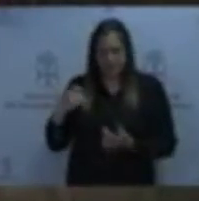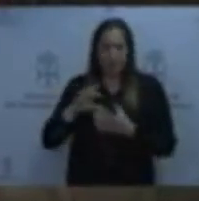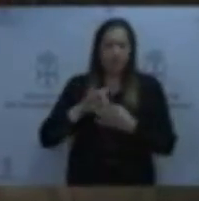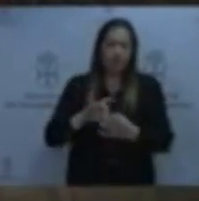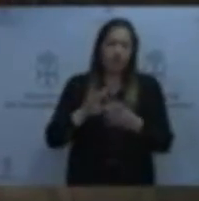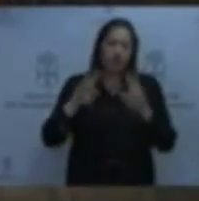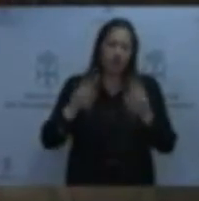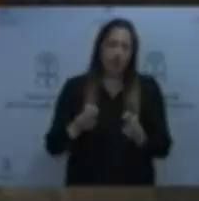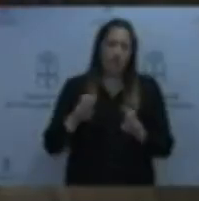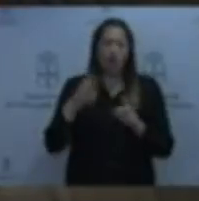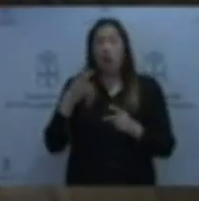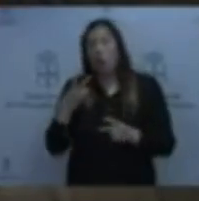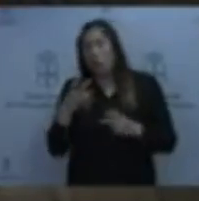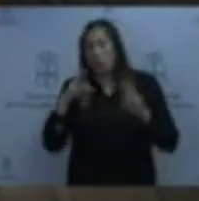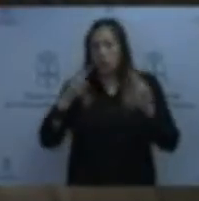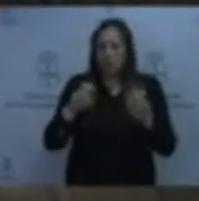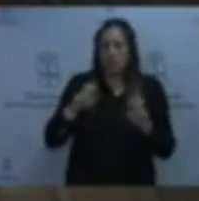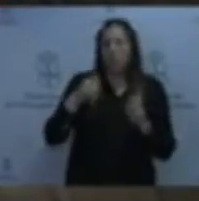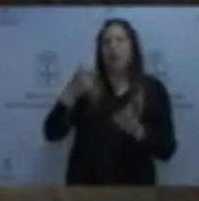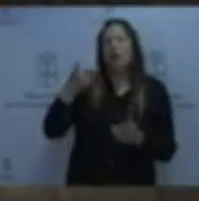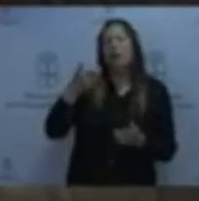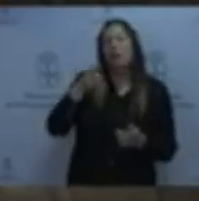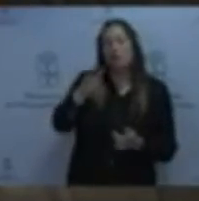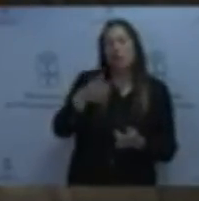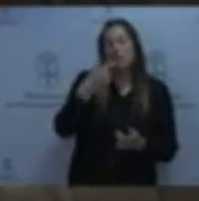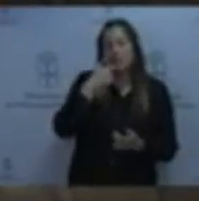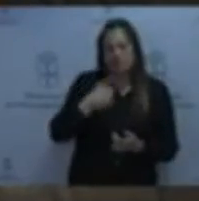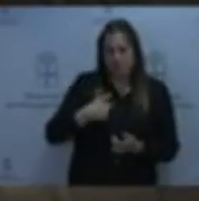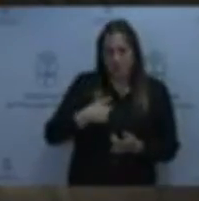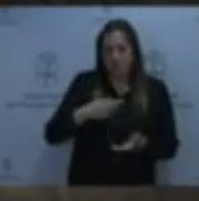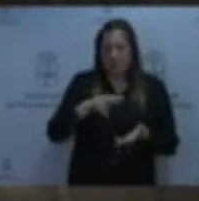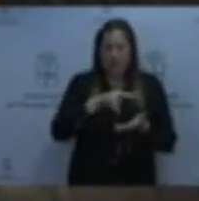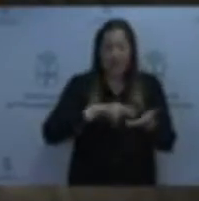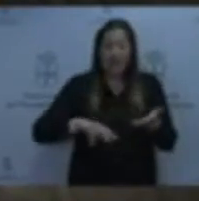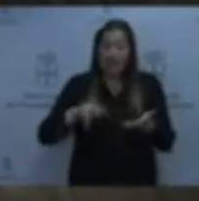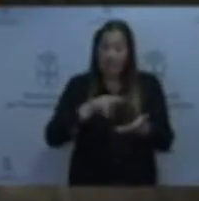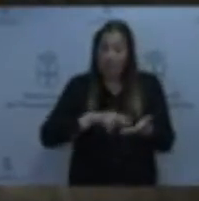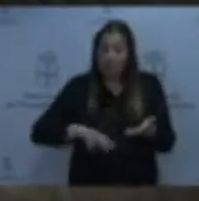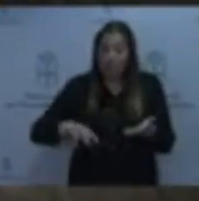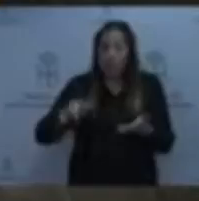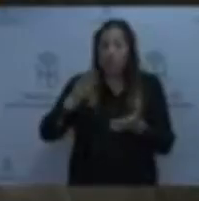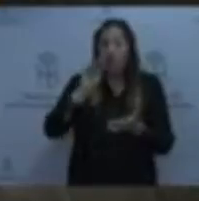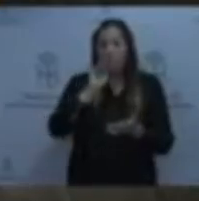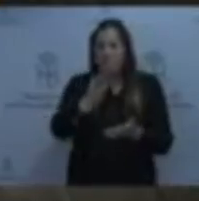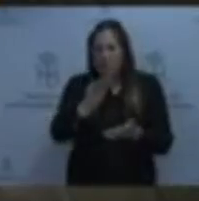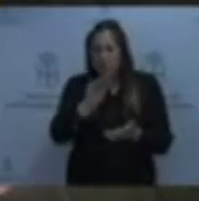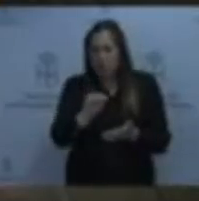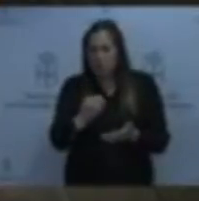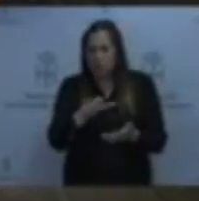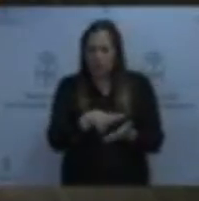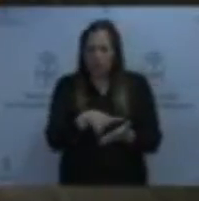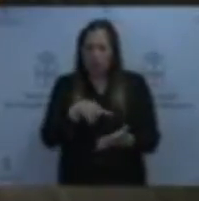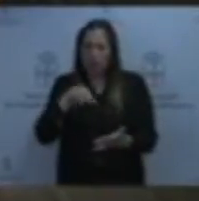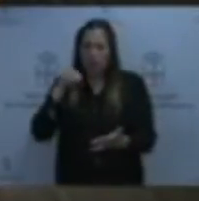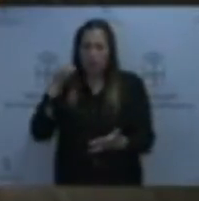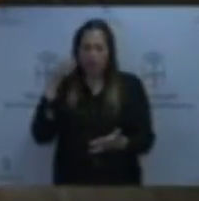o a estos dos temas que usted me plantea. De la lectura de esta pregunta, lo que le digo que a